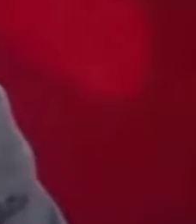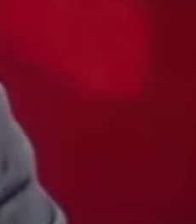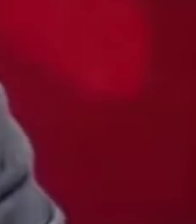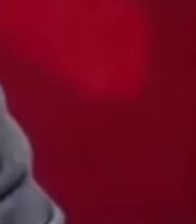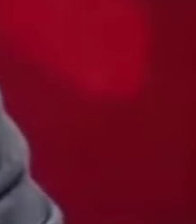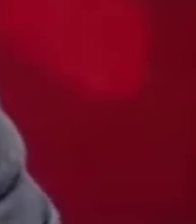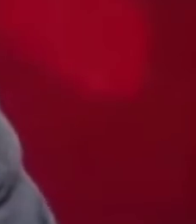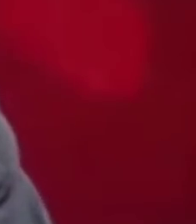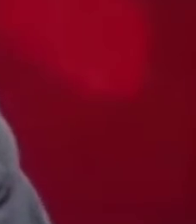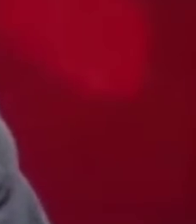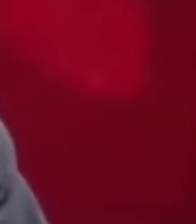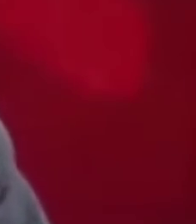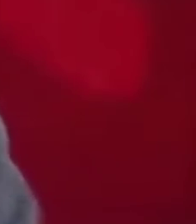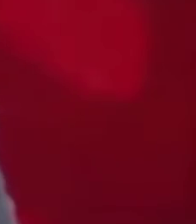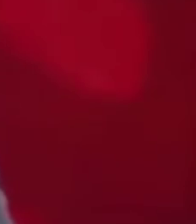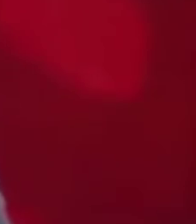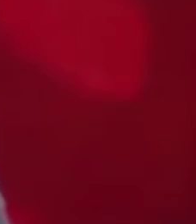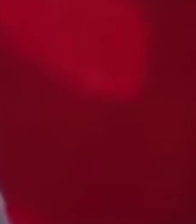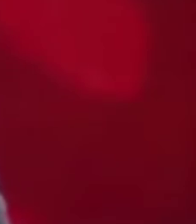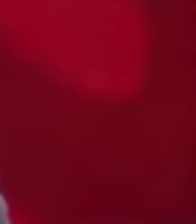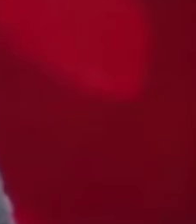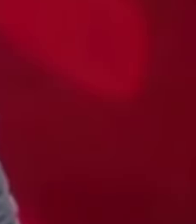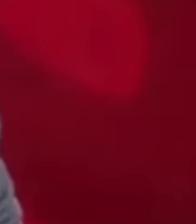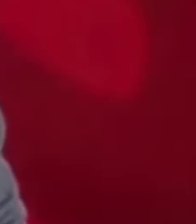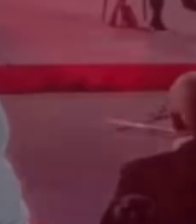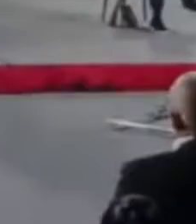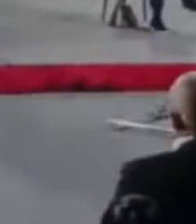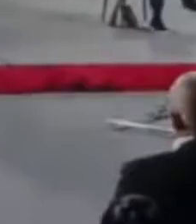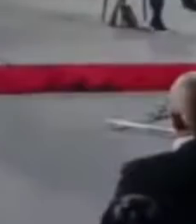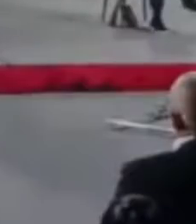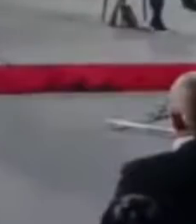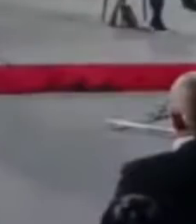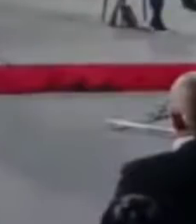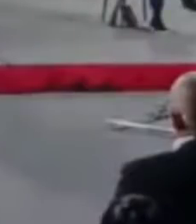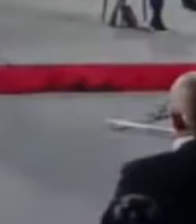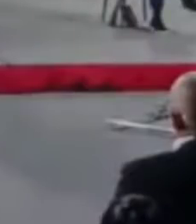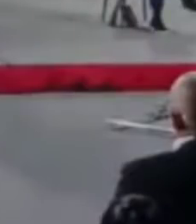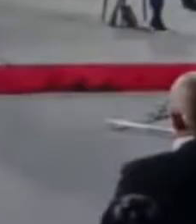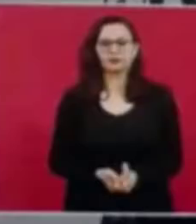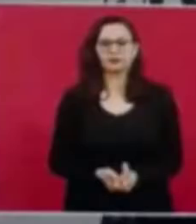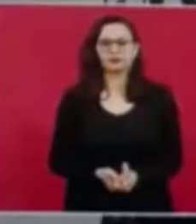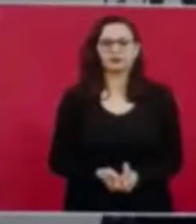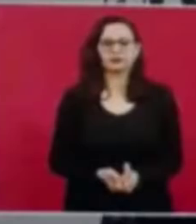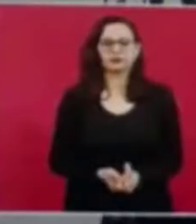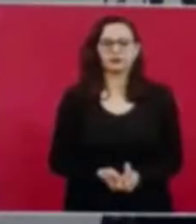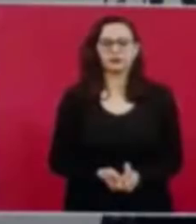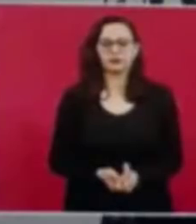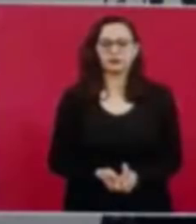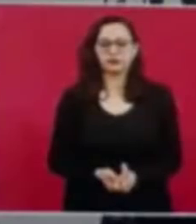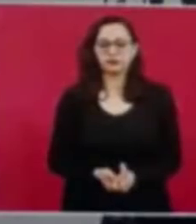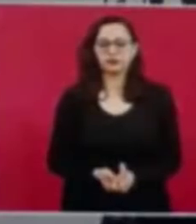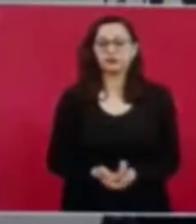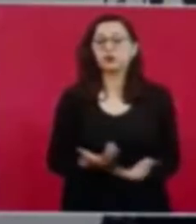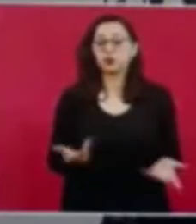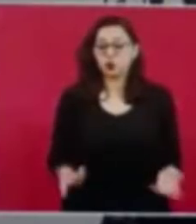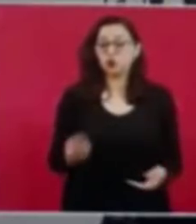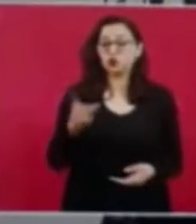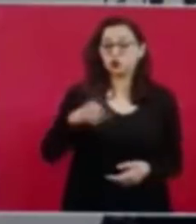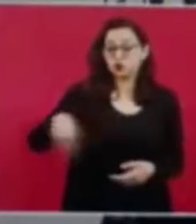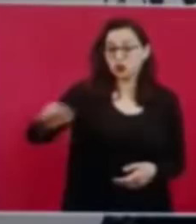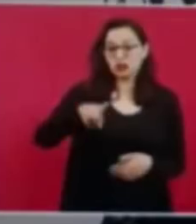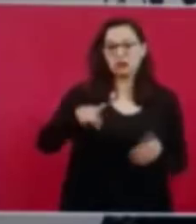quisiera despedirme con una reflexión final querido toño así como tenemos que funcionar de manera